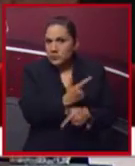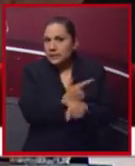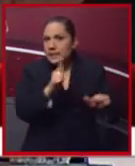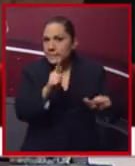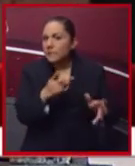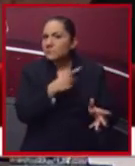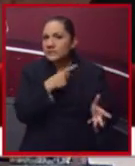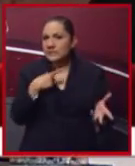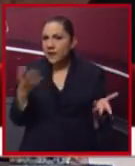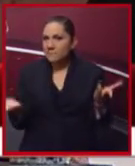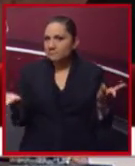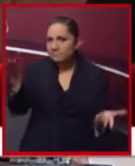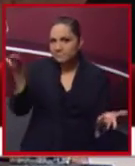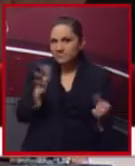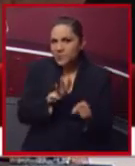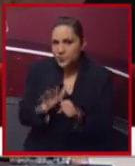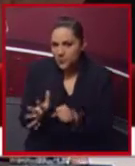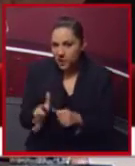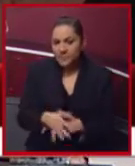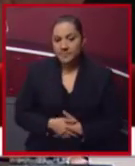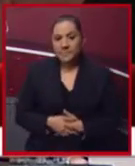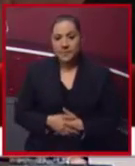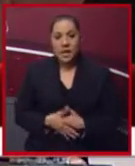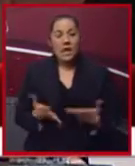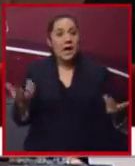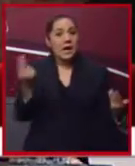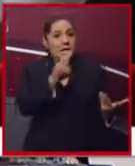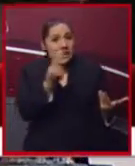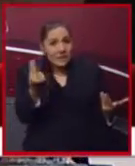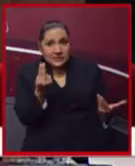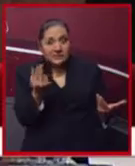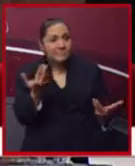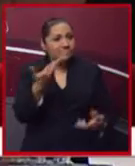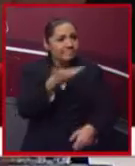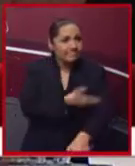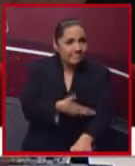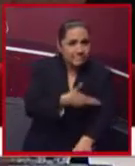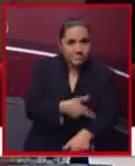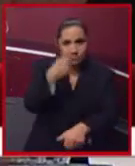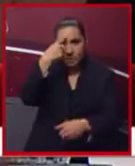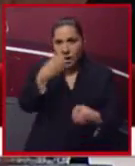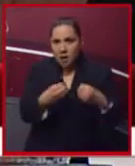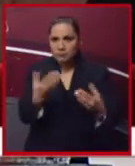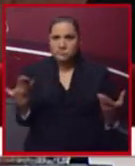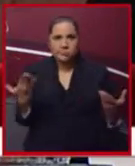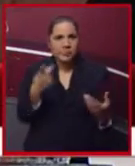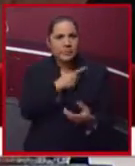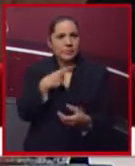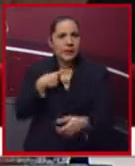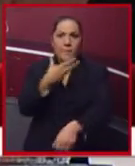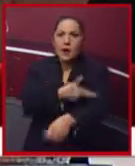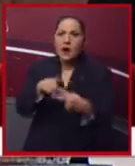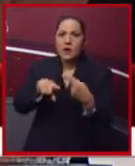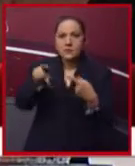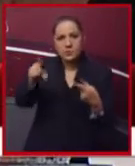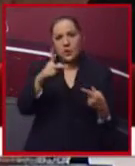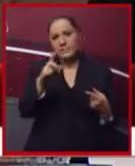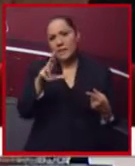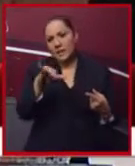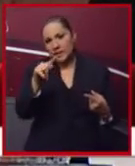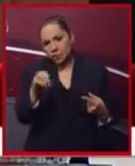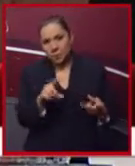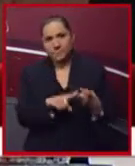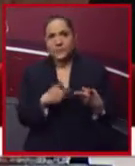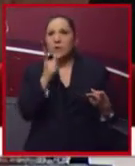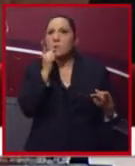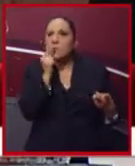para las víctimas, o sea, tenemos que luchar primero contra los peritos, los ministerios públicos, los policías, después cuando,